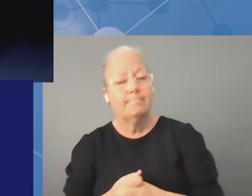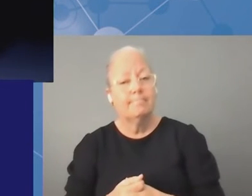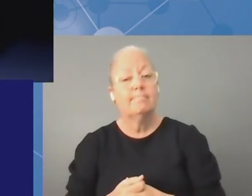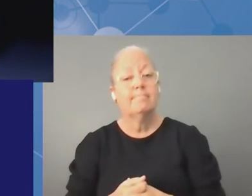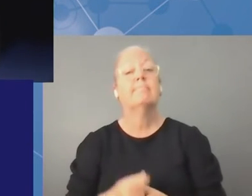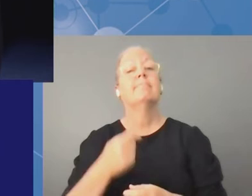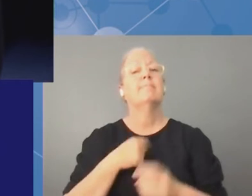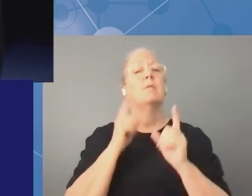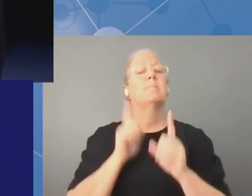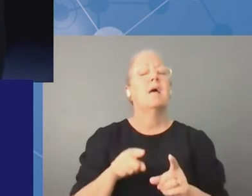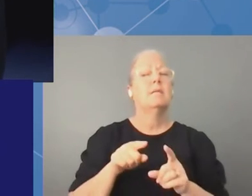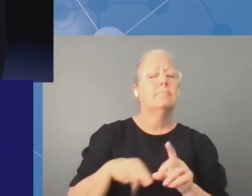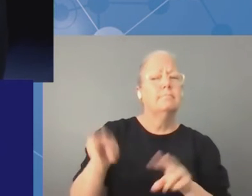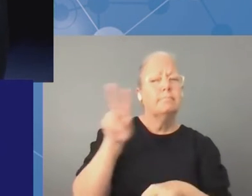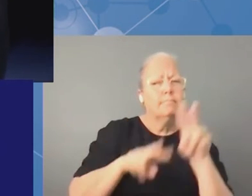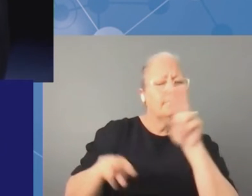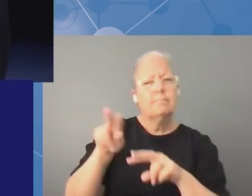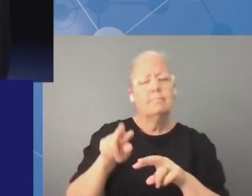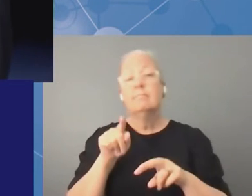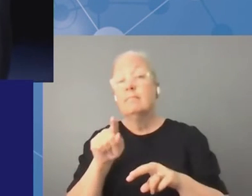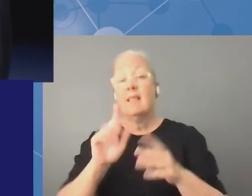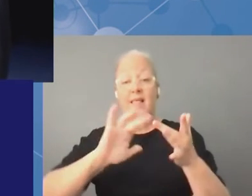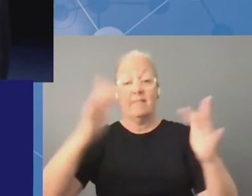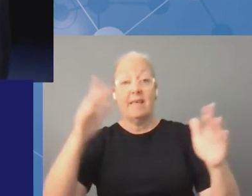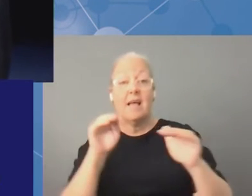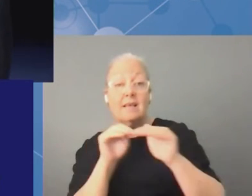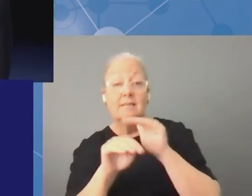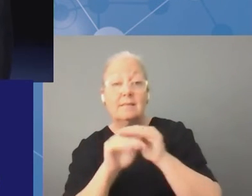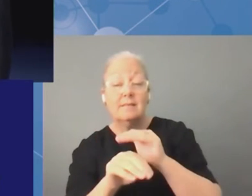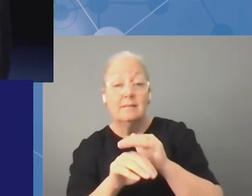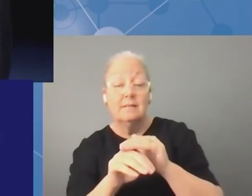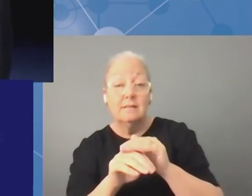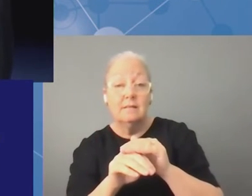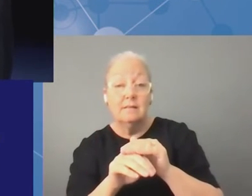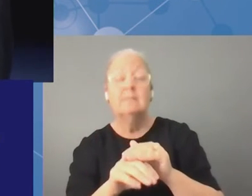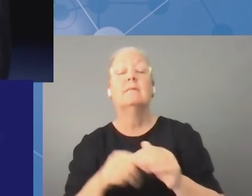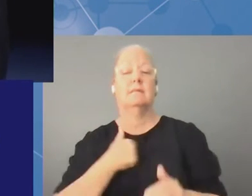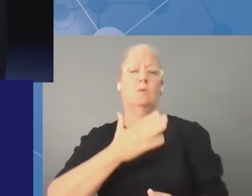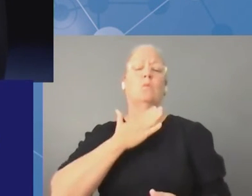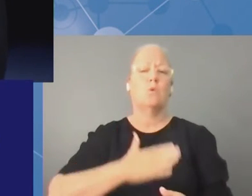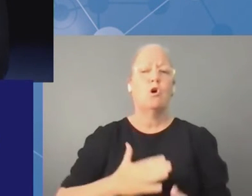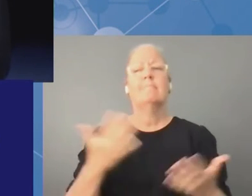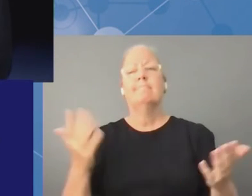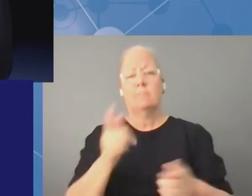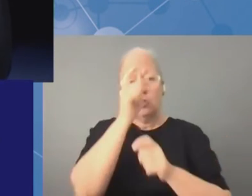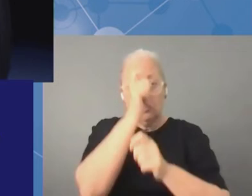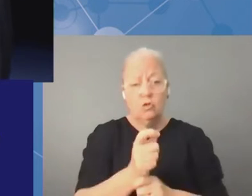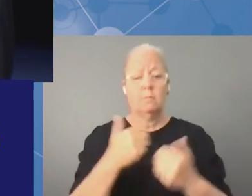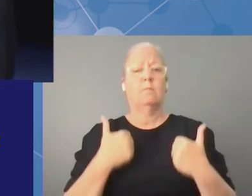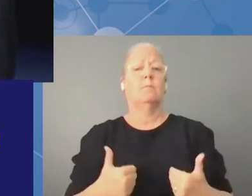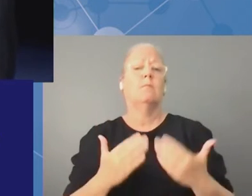Tenemos que hacer hincapié en los derechos humanos. En nuestro país intentaremos forzar a las